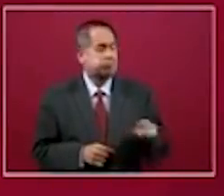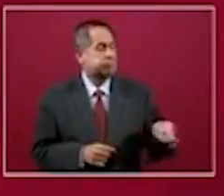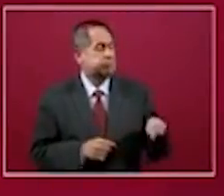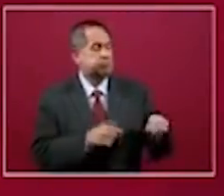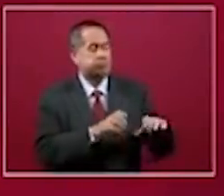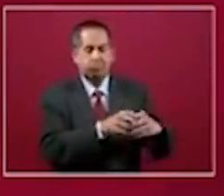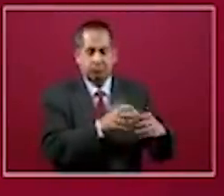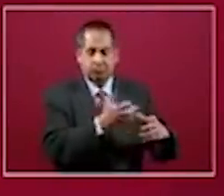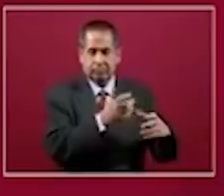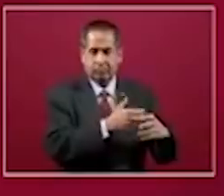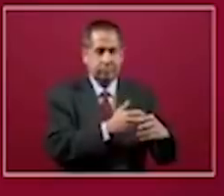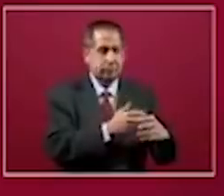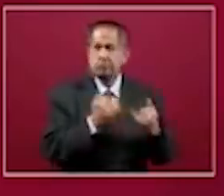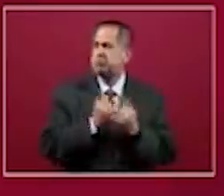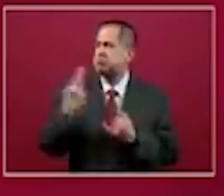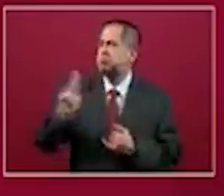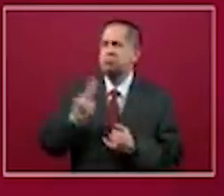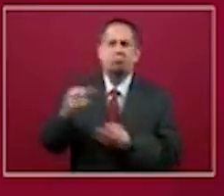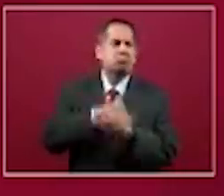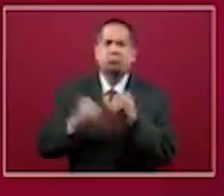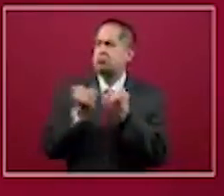lo hacen sus semejantes.